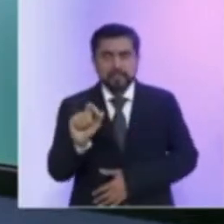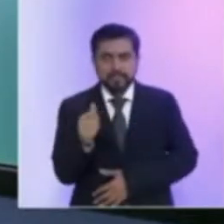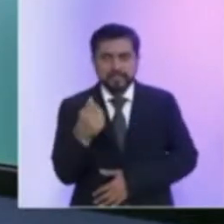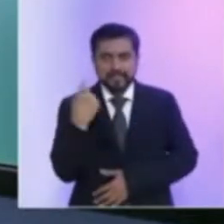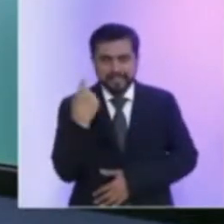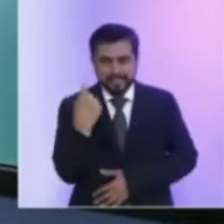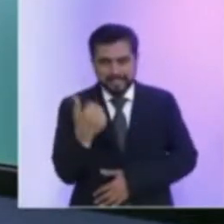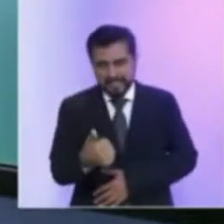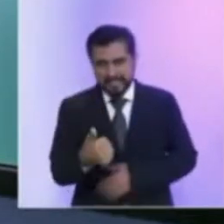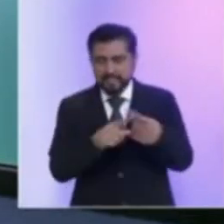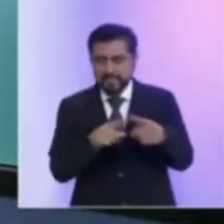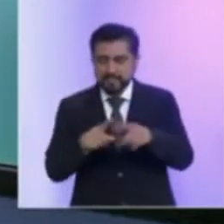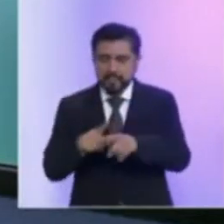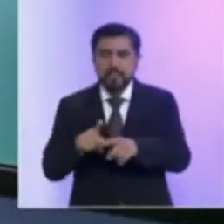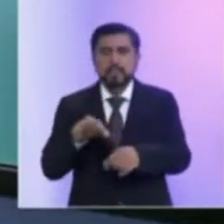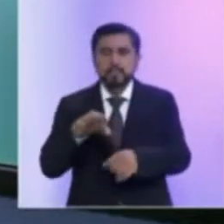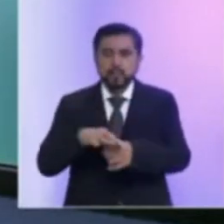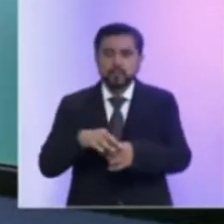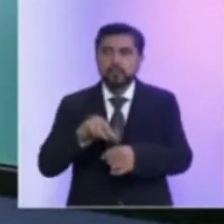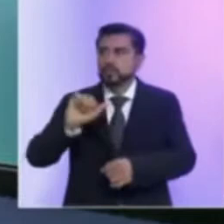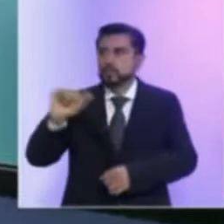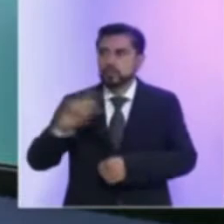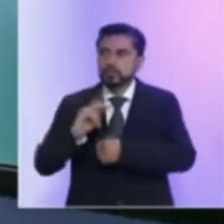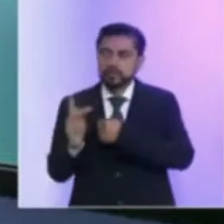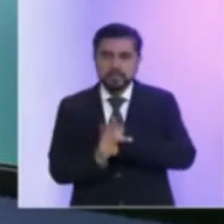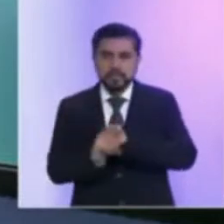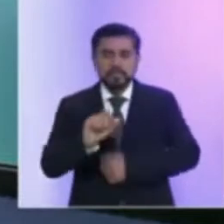184.326 votos desde el extranjero, ya lo habíamos mencionado, ¿sí?